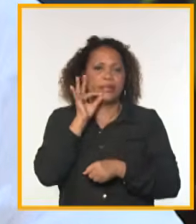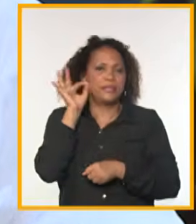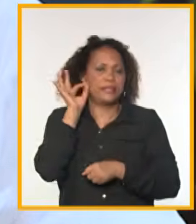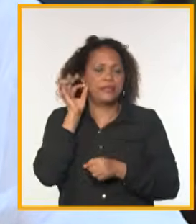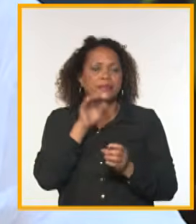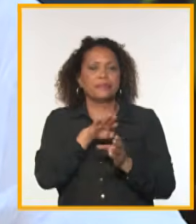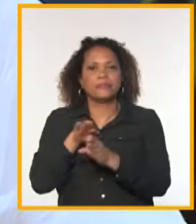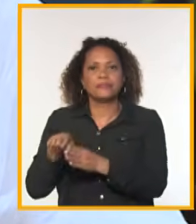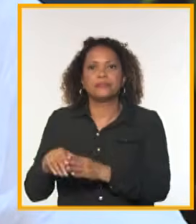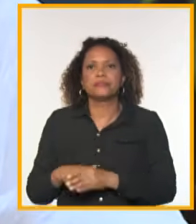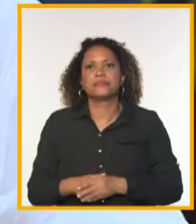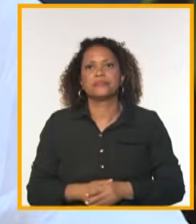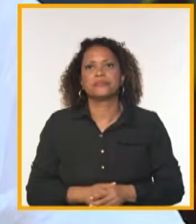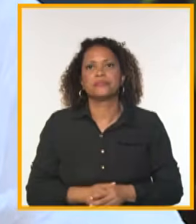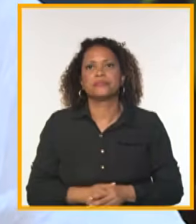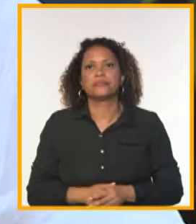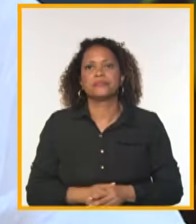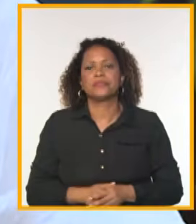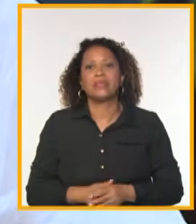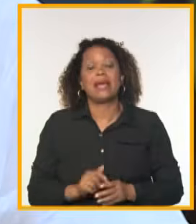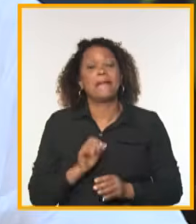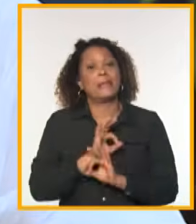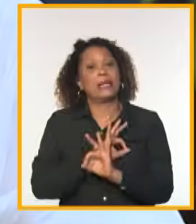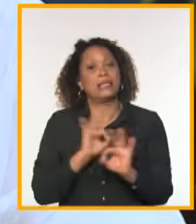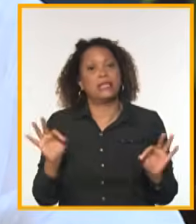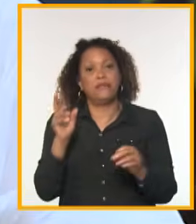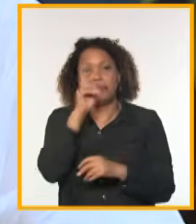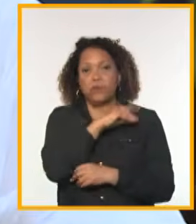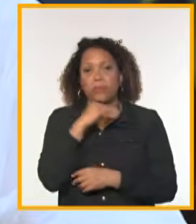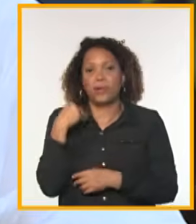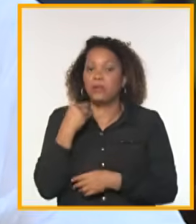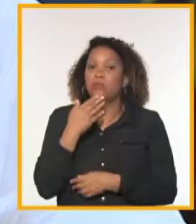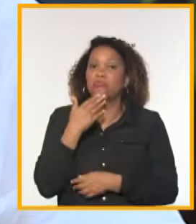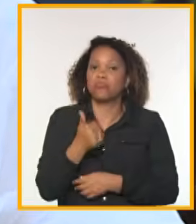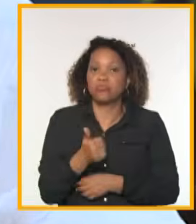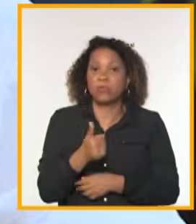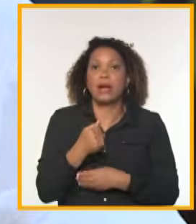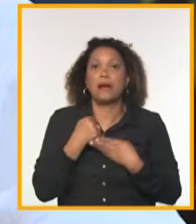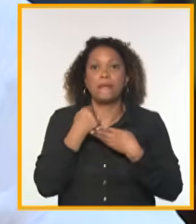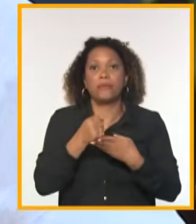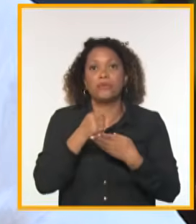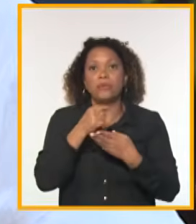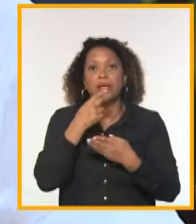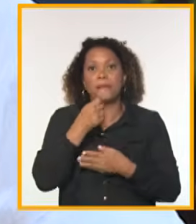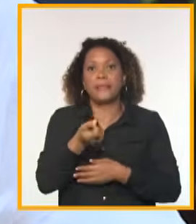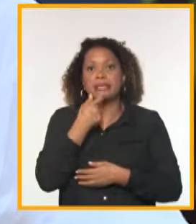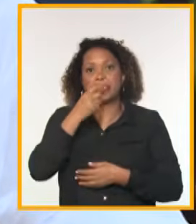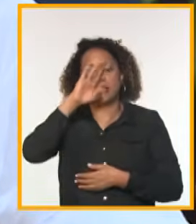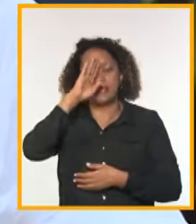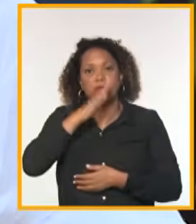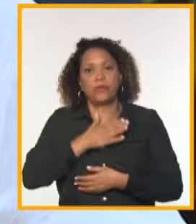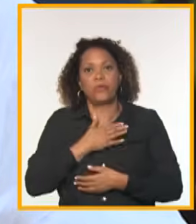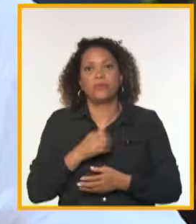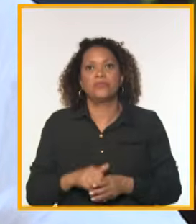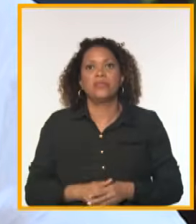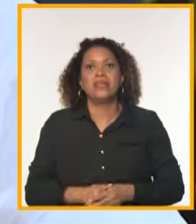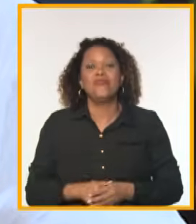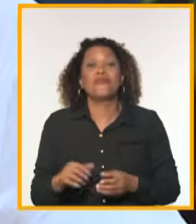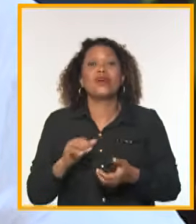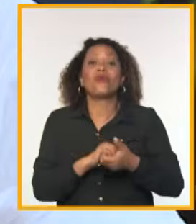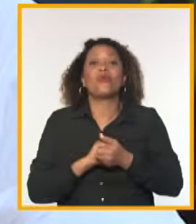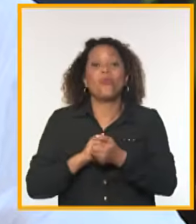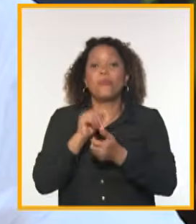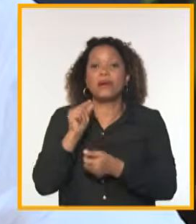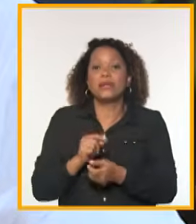además de ser un magnífico médico y un aporte de la medicina cubana, fue mi compañero de estudio en